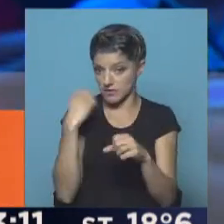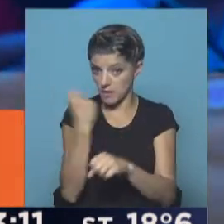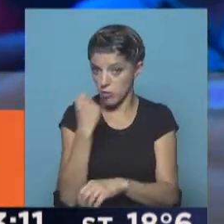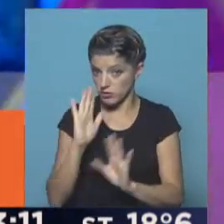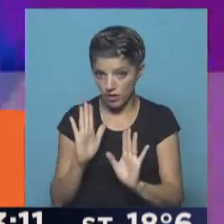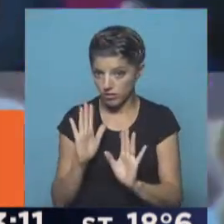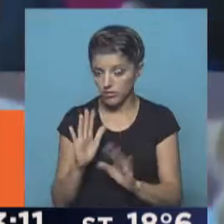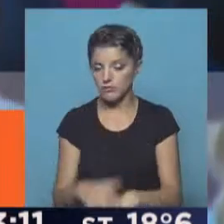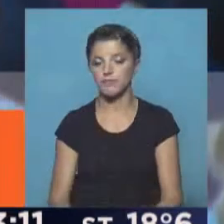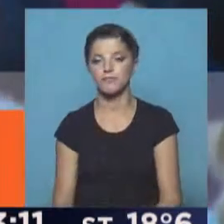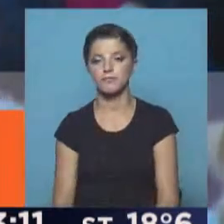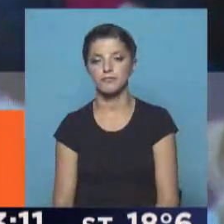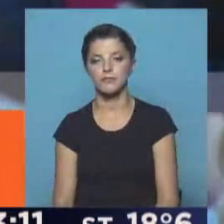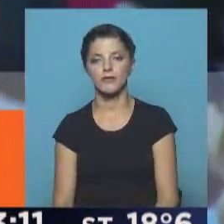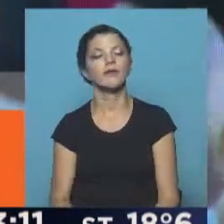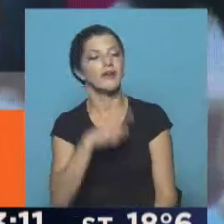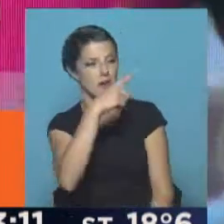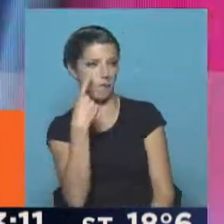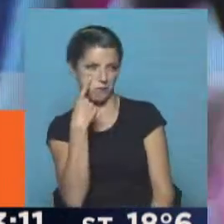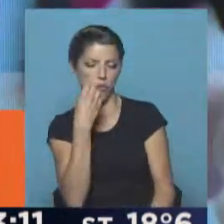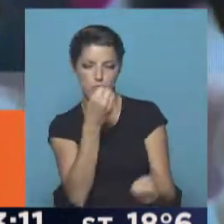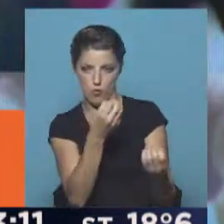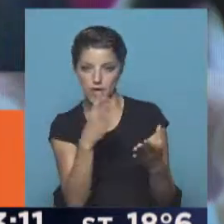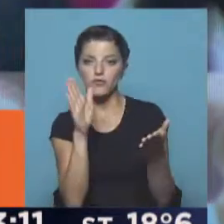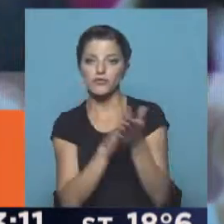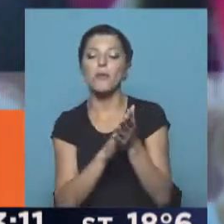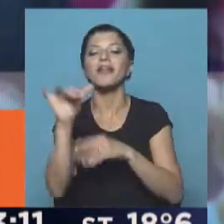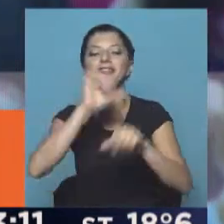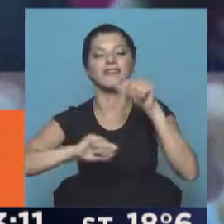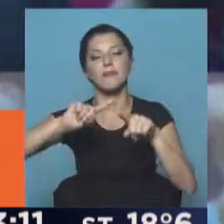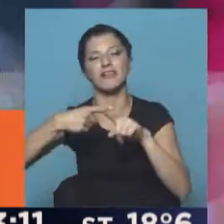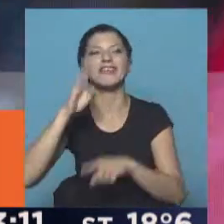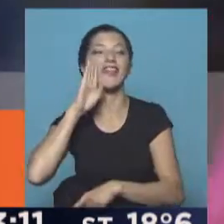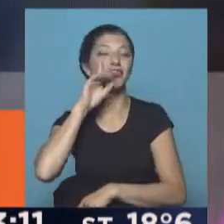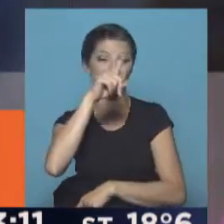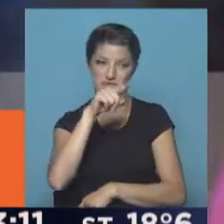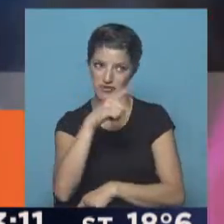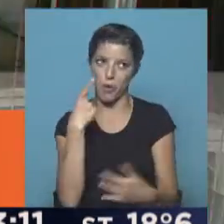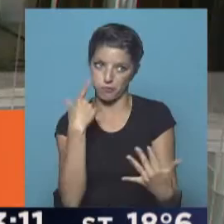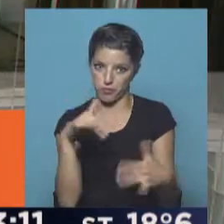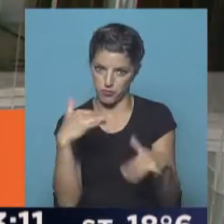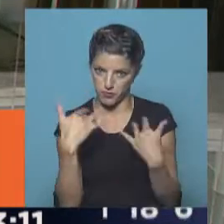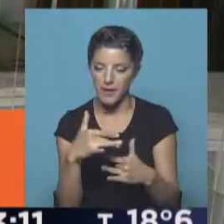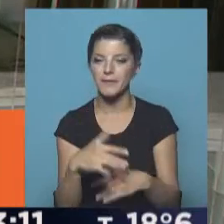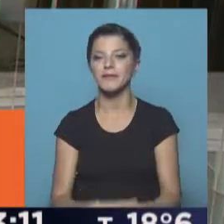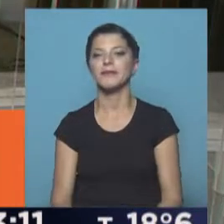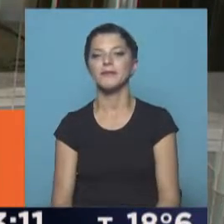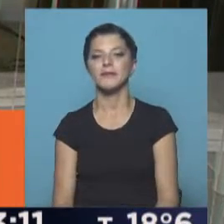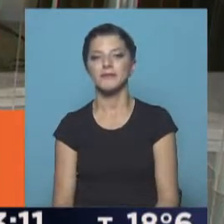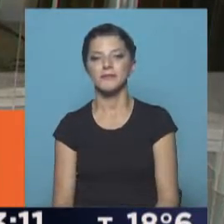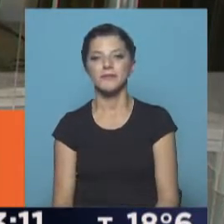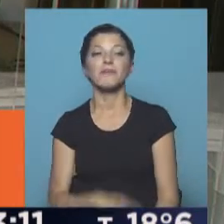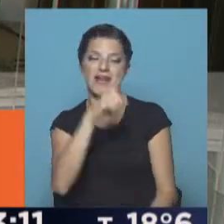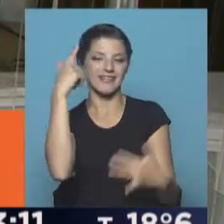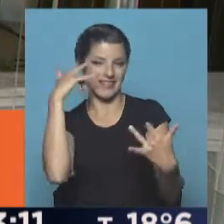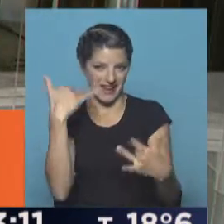aclararle a la audiencia que Marcelo maneja muy bien todo el canon de la ciencia política norteamericana, digamos, pero como es inteligente no lo compra críticamente. A la ciencia